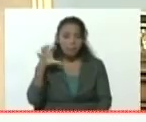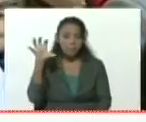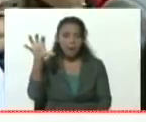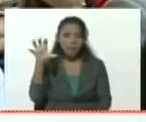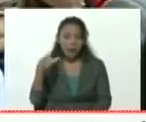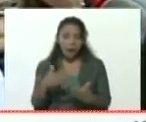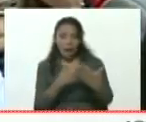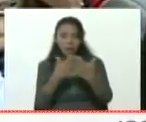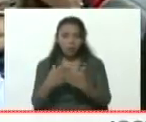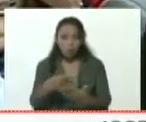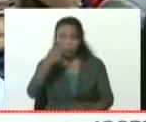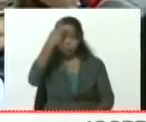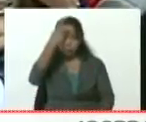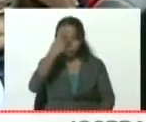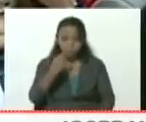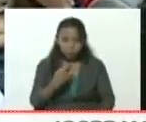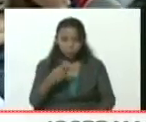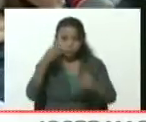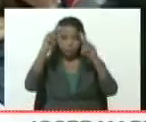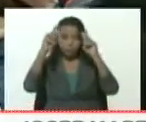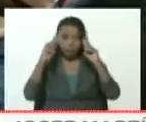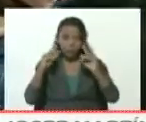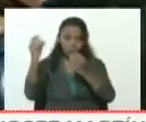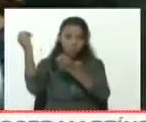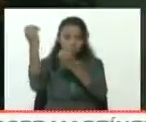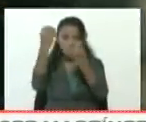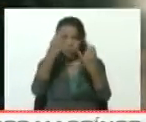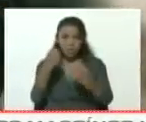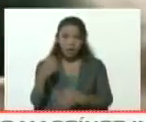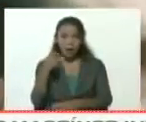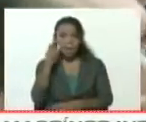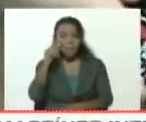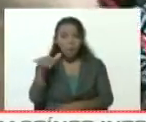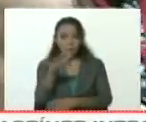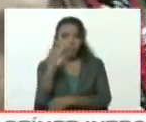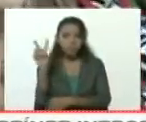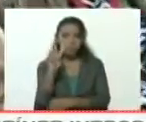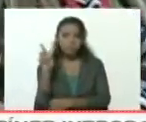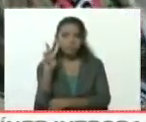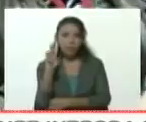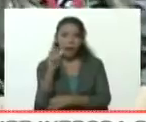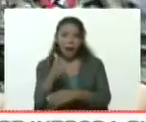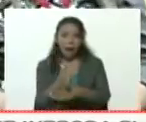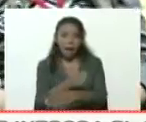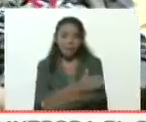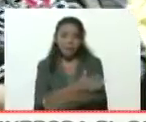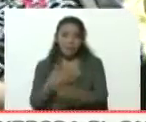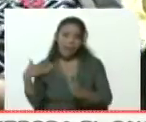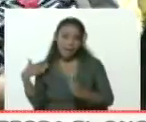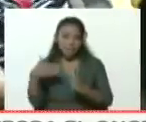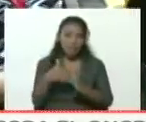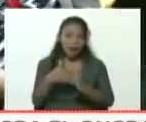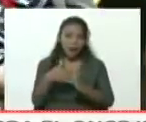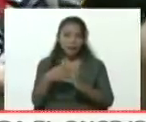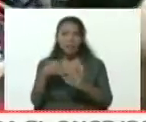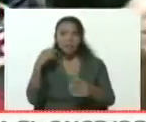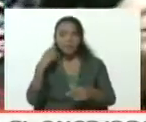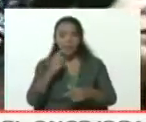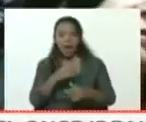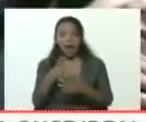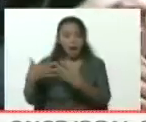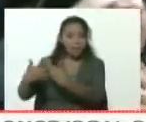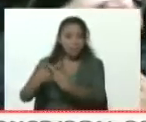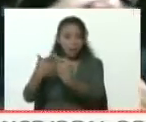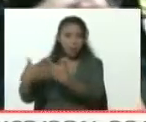moral de soberanía, de luces del pueblo venezolano. Ante el ataque del imperialismo norteamericano, tenemos que decirle, tenemos un